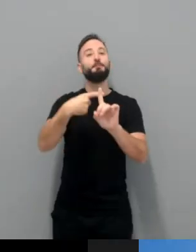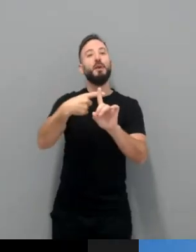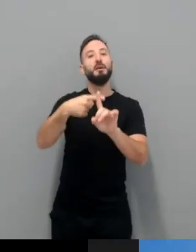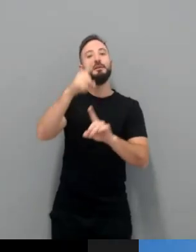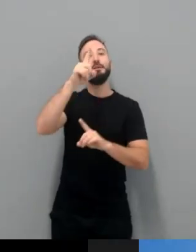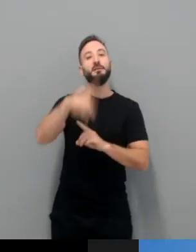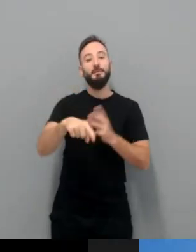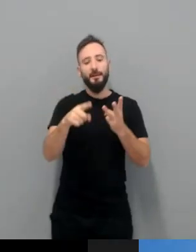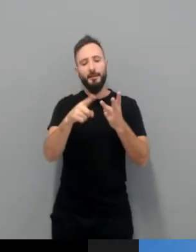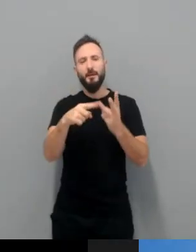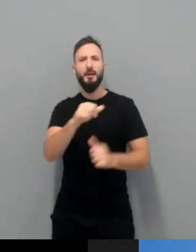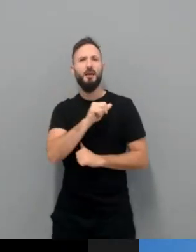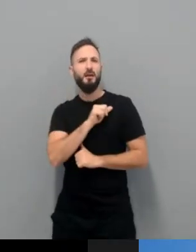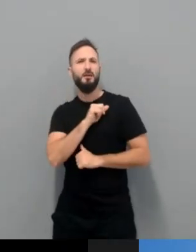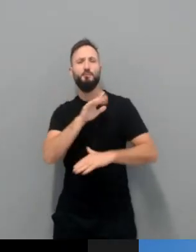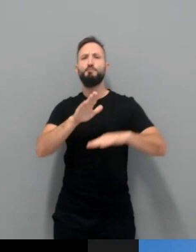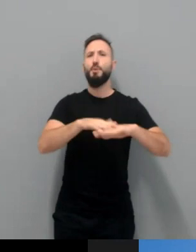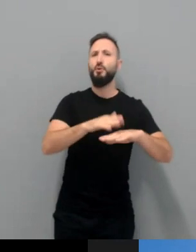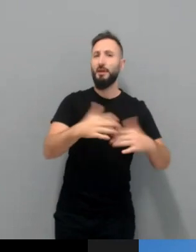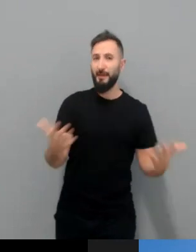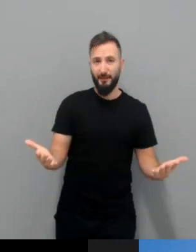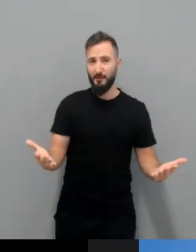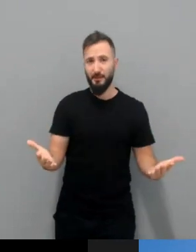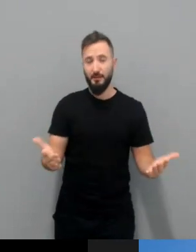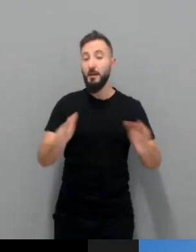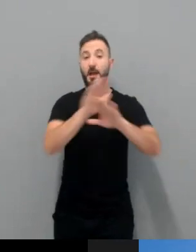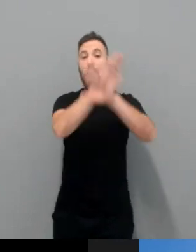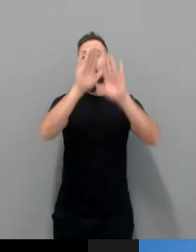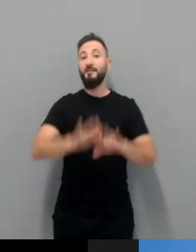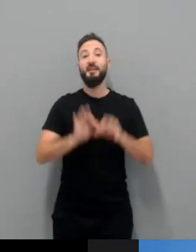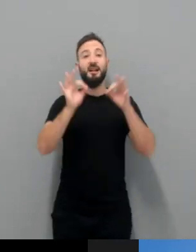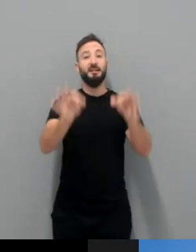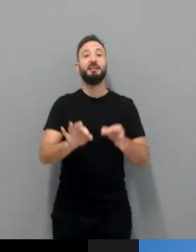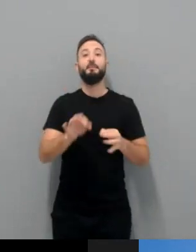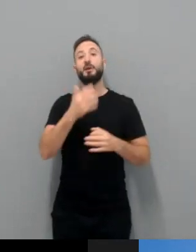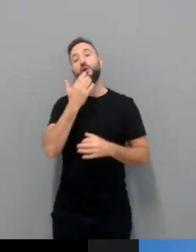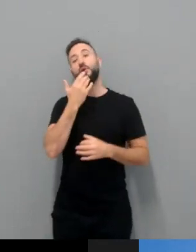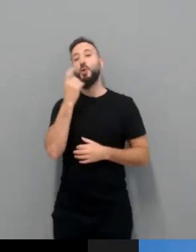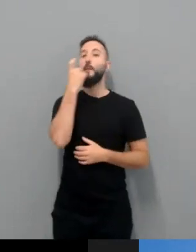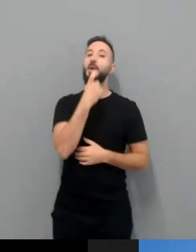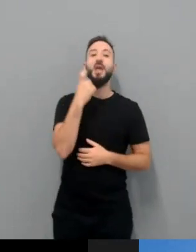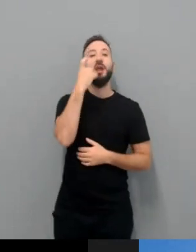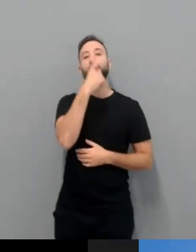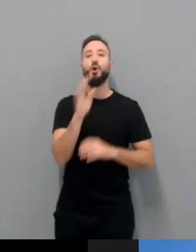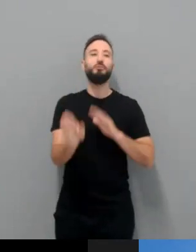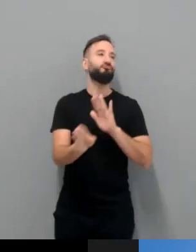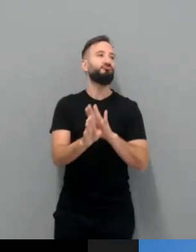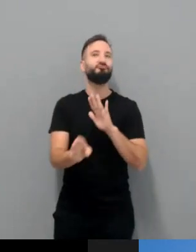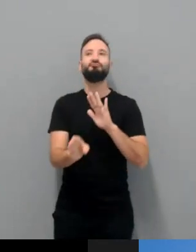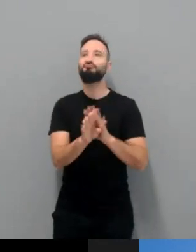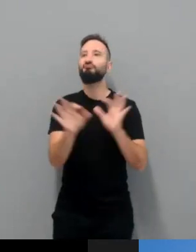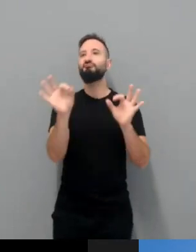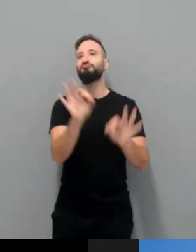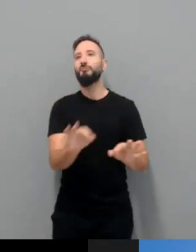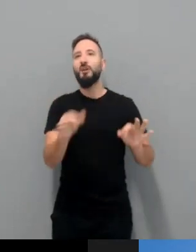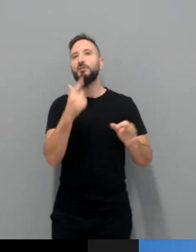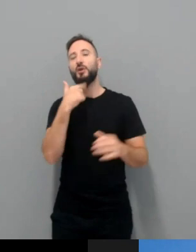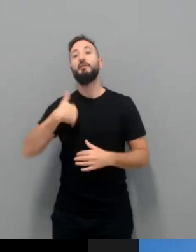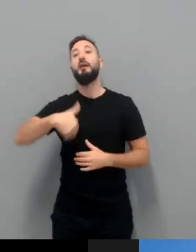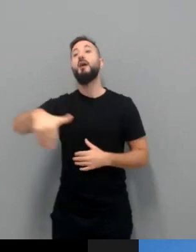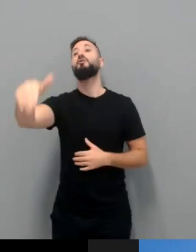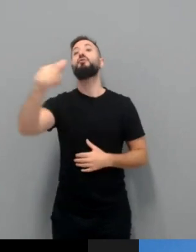y el por qué esperar, ¿no? O sea, al final, siempre pues, los falsos mitos que vamos persiguiendo siempre de, bueno, ya hablará,